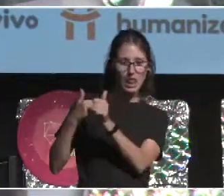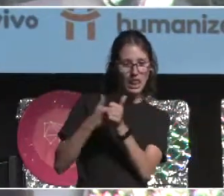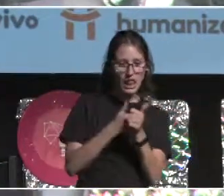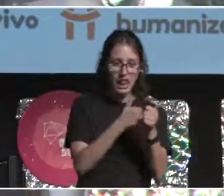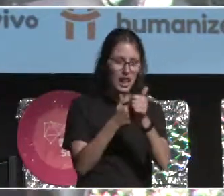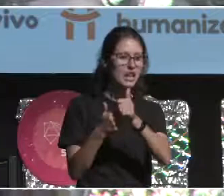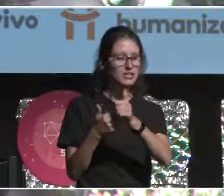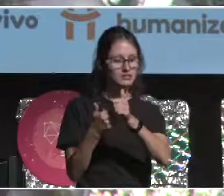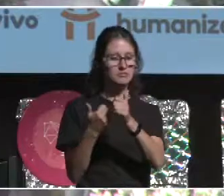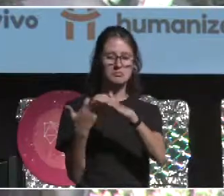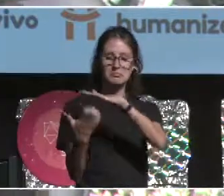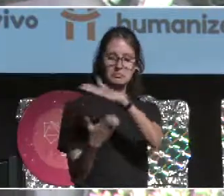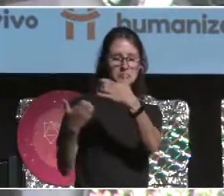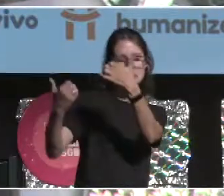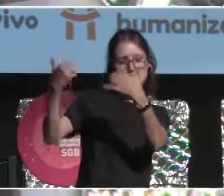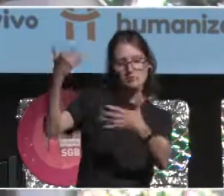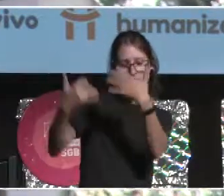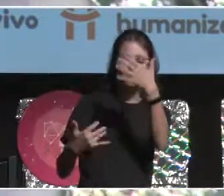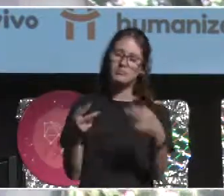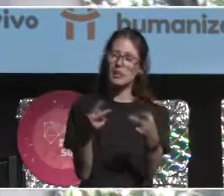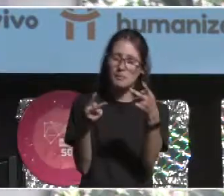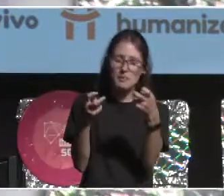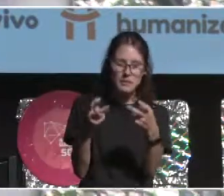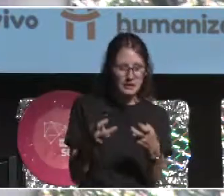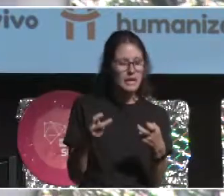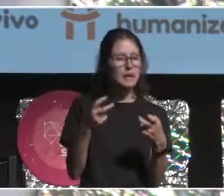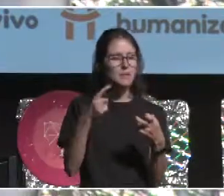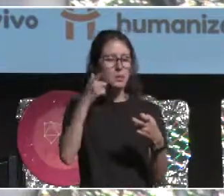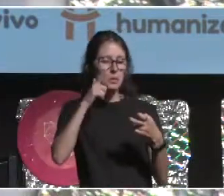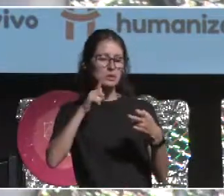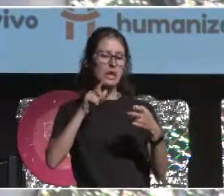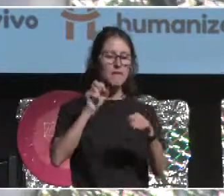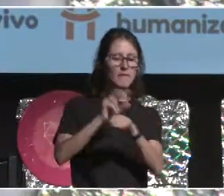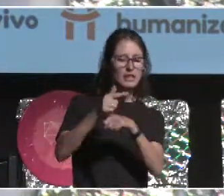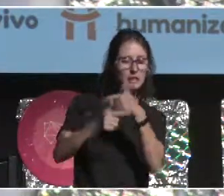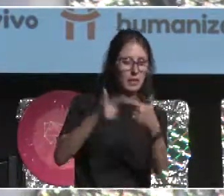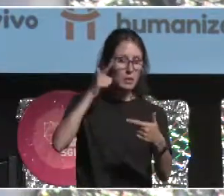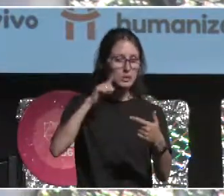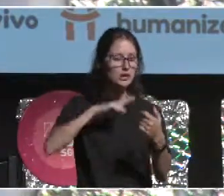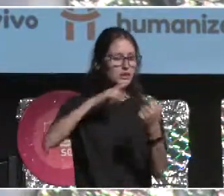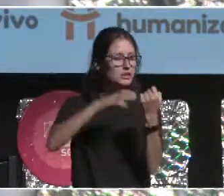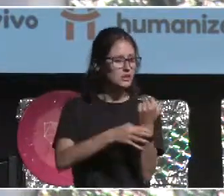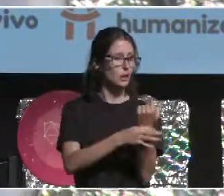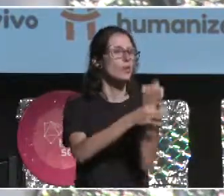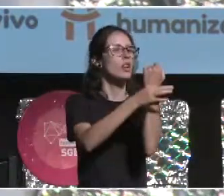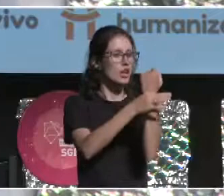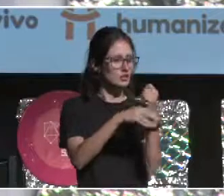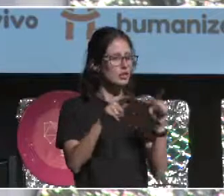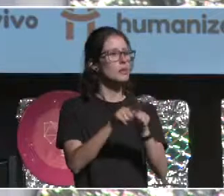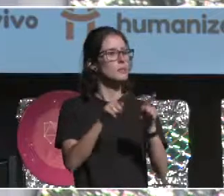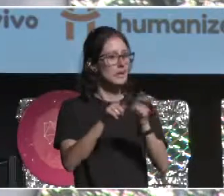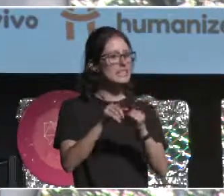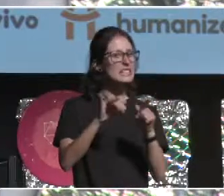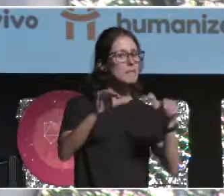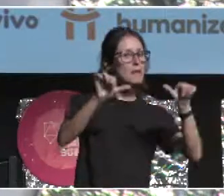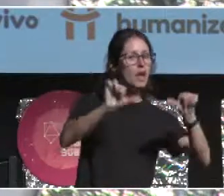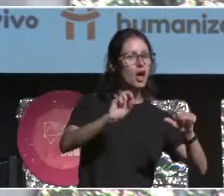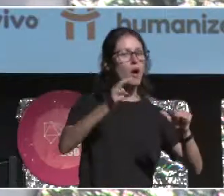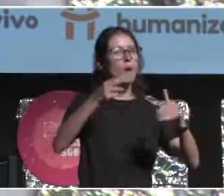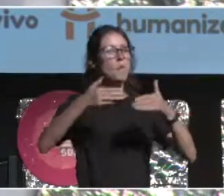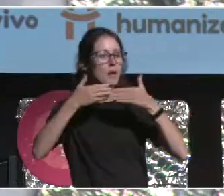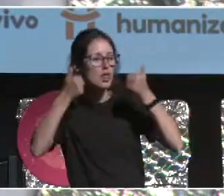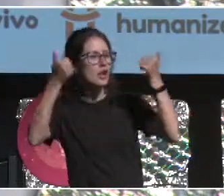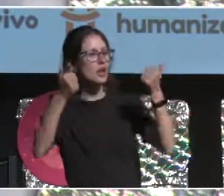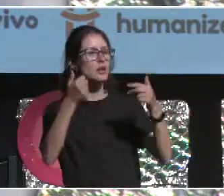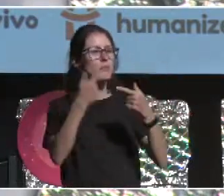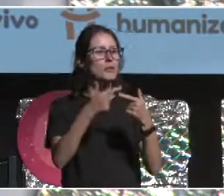gente piensa, si le están quitando sus empleos, si sienten que el nivel de inseguridad también está mejorando o está empeorando por tener un mayor número